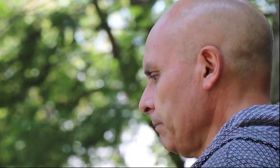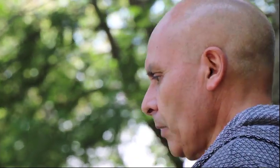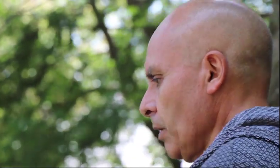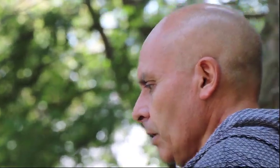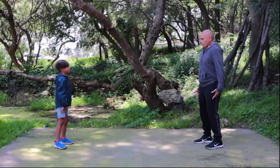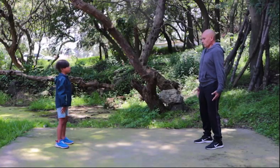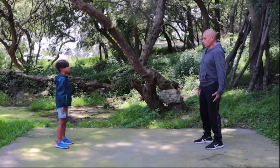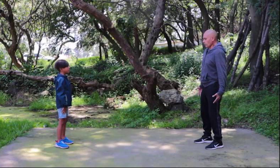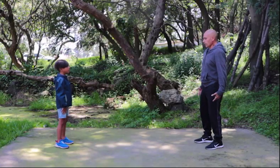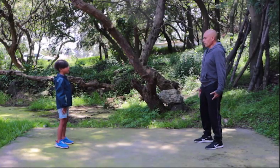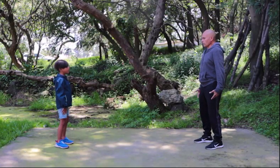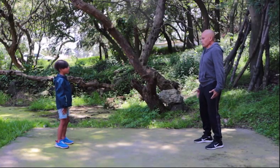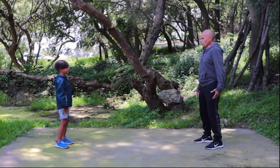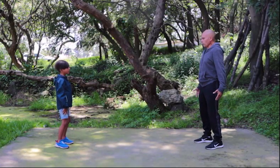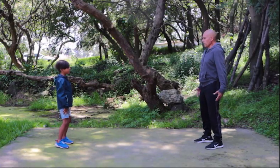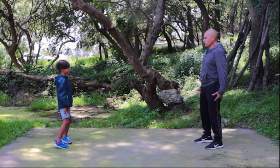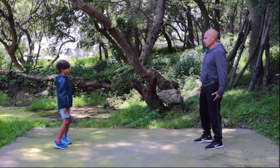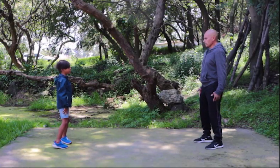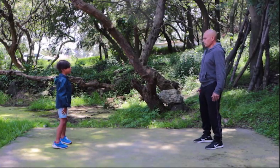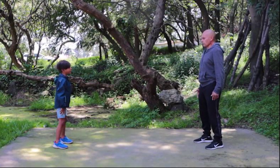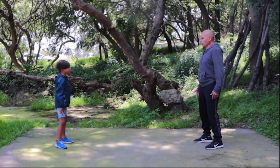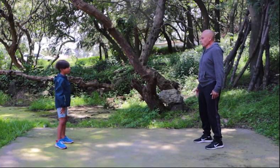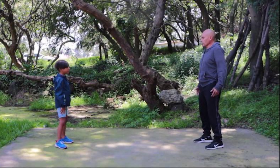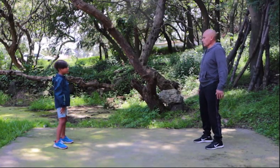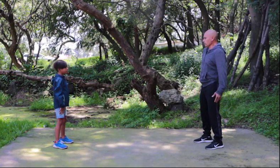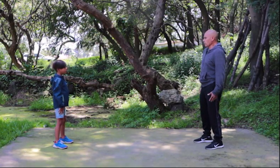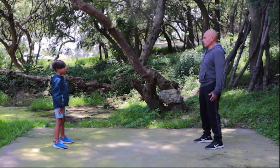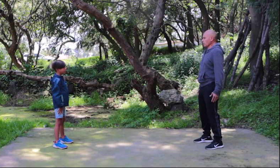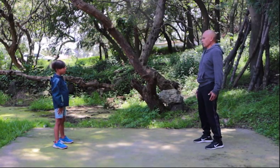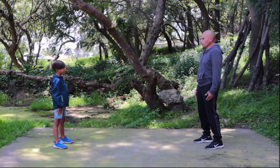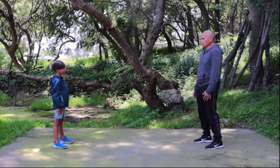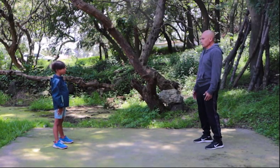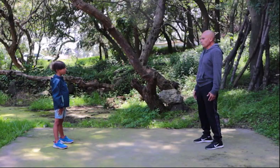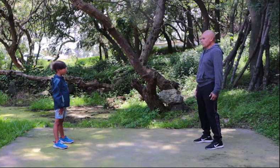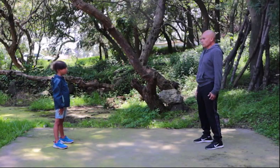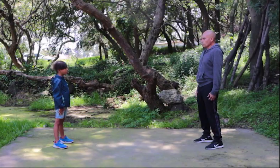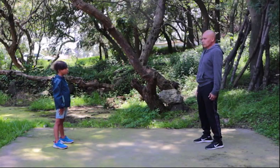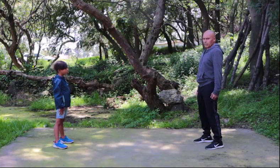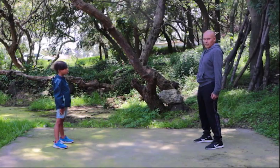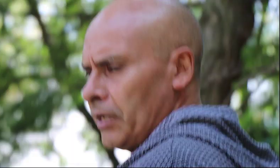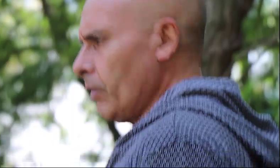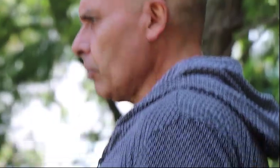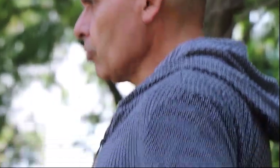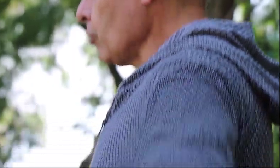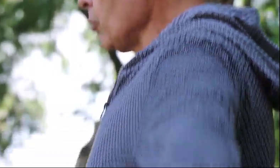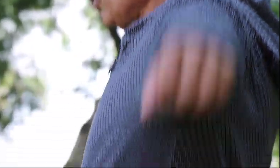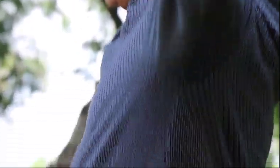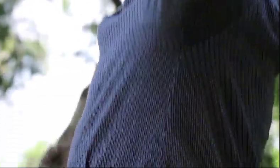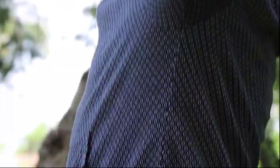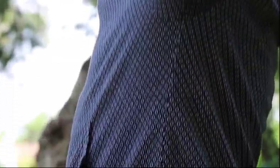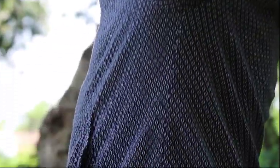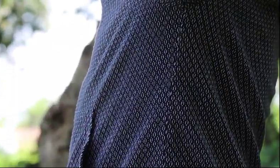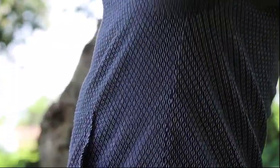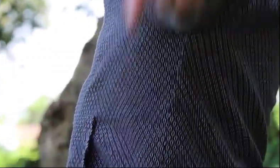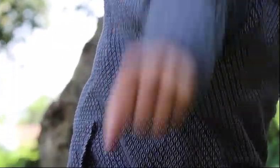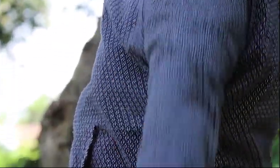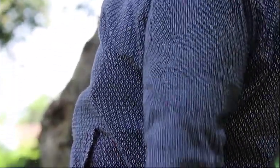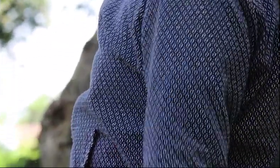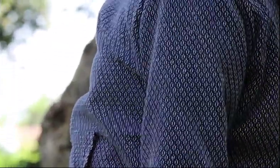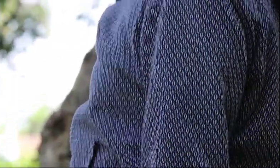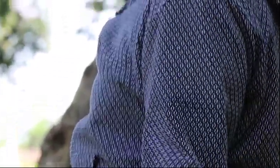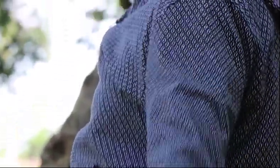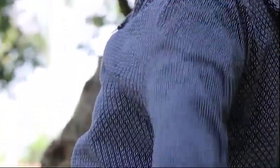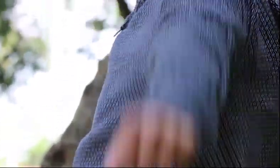parar, vamos a abrir el compás de una forma que sintamos relajados y vamos a elevar los